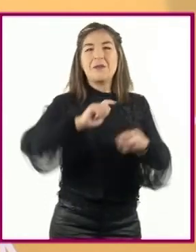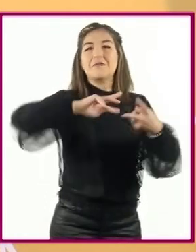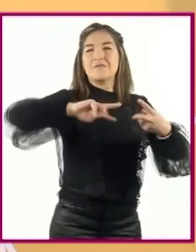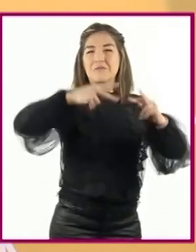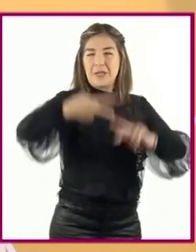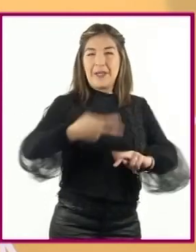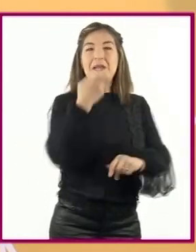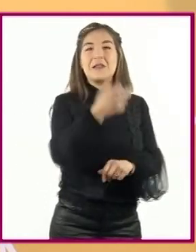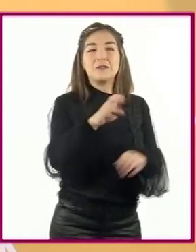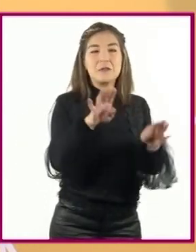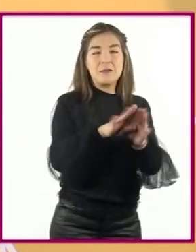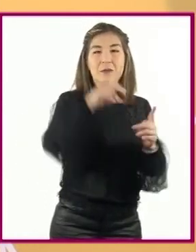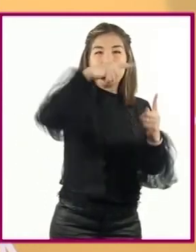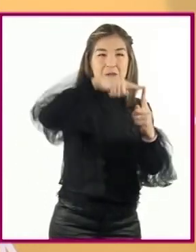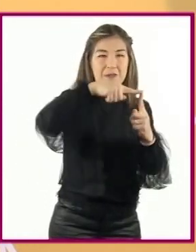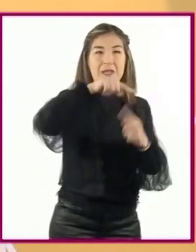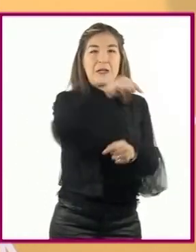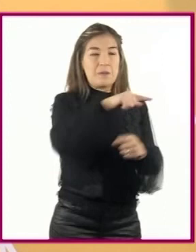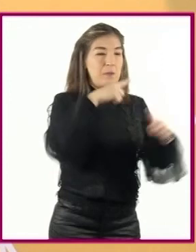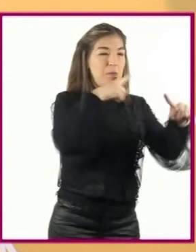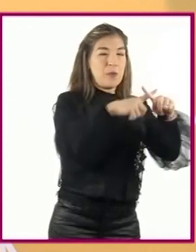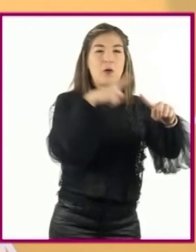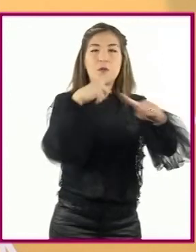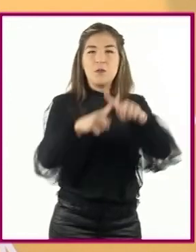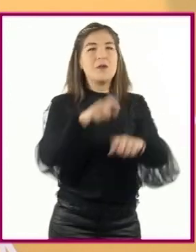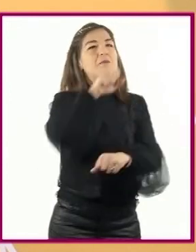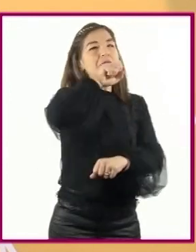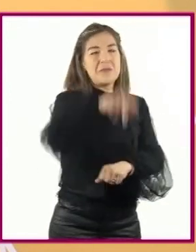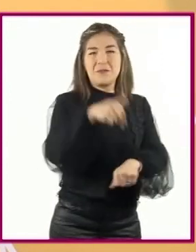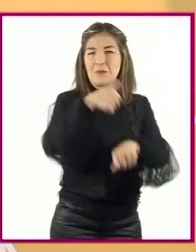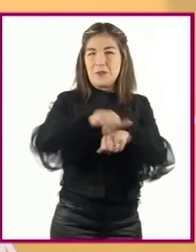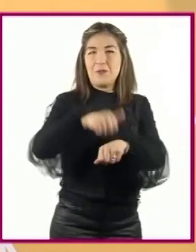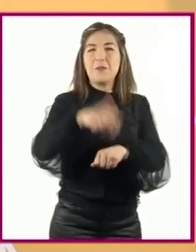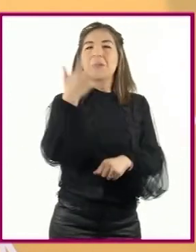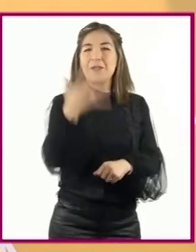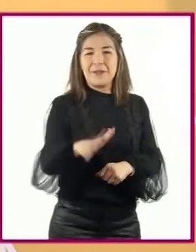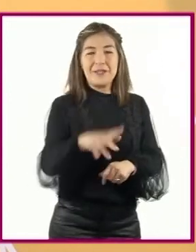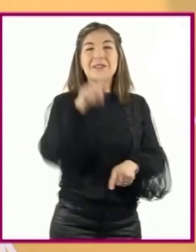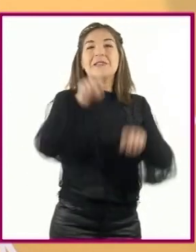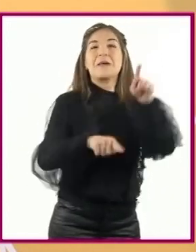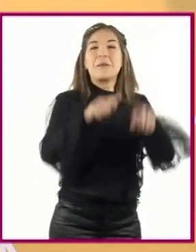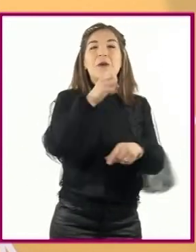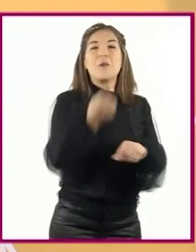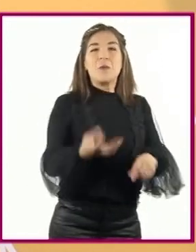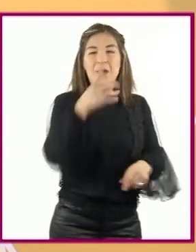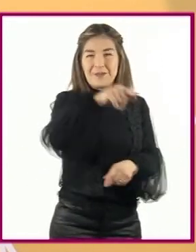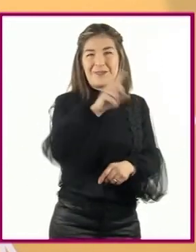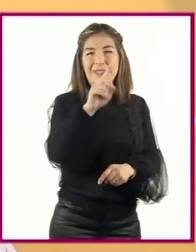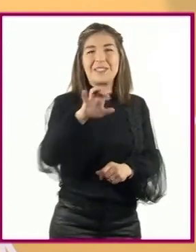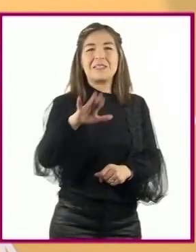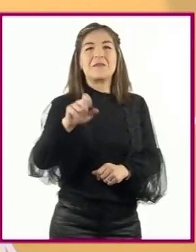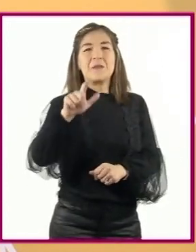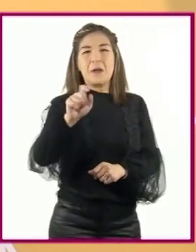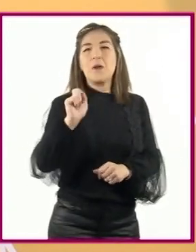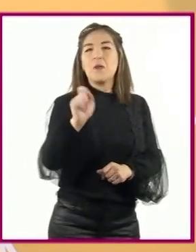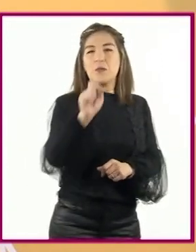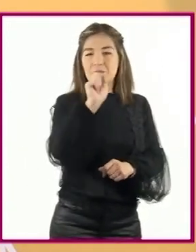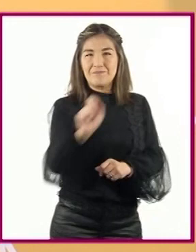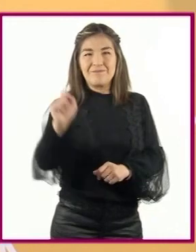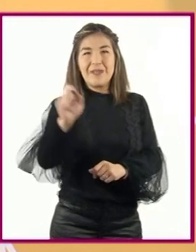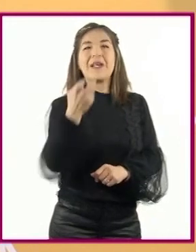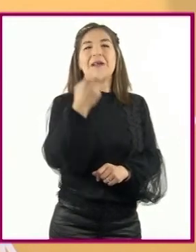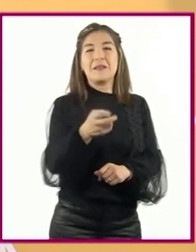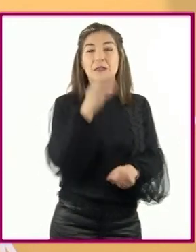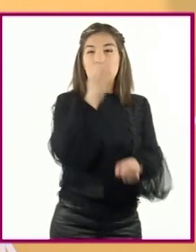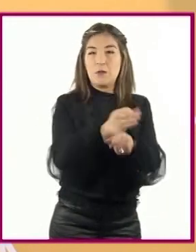tanto el divisor como el dividendo por la misma potencia de 10, según el número de cifras decimales que tenga el número decimal. En